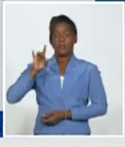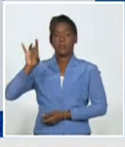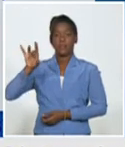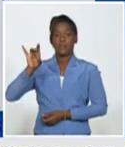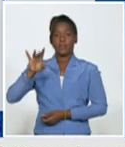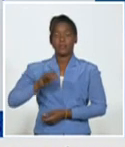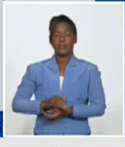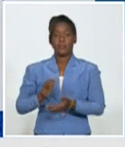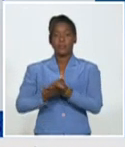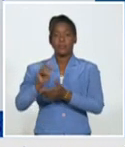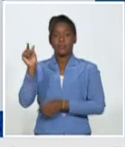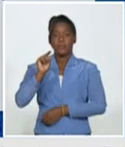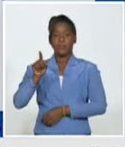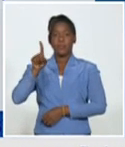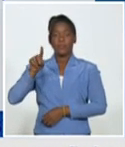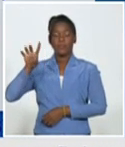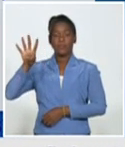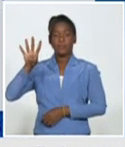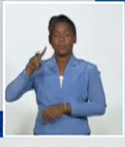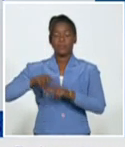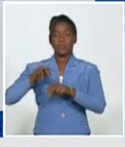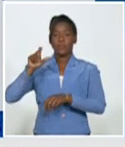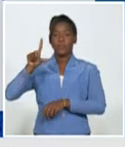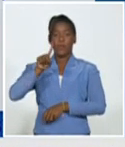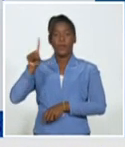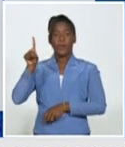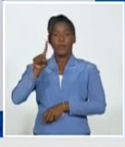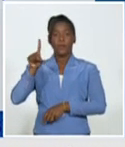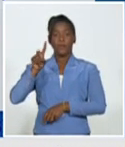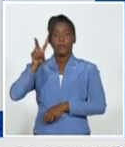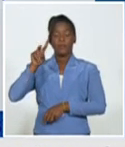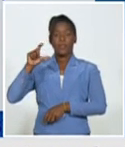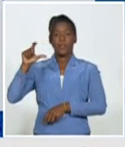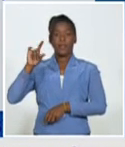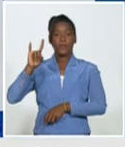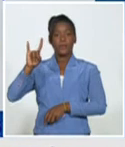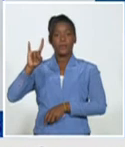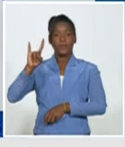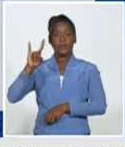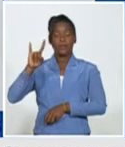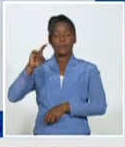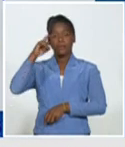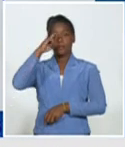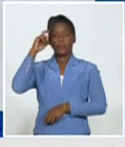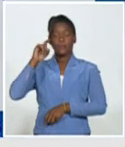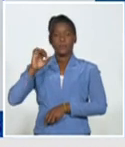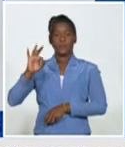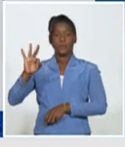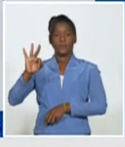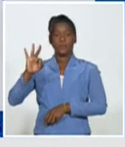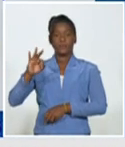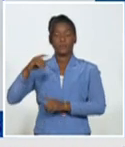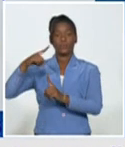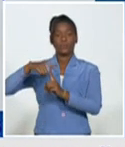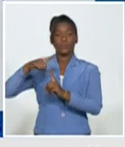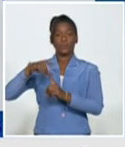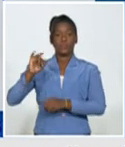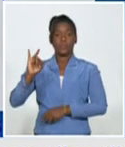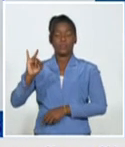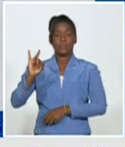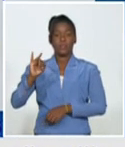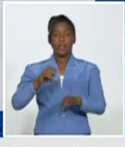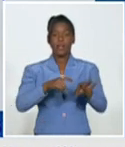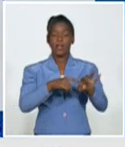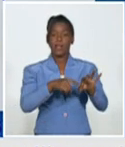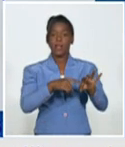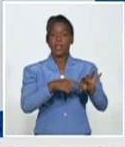14. Holguín 11. Villa Clara 9, Santi Espíritus 8, Las Tunas 7 y el municipio